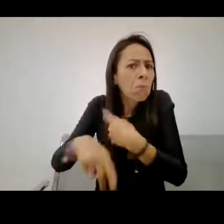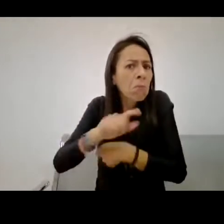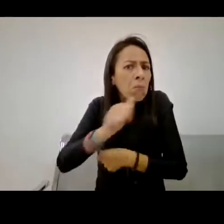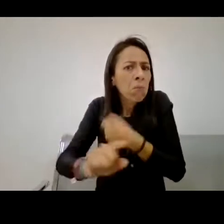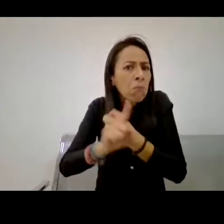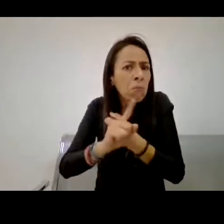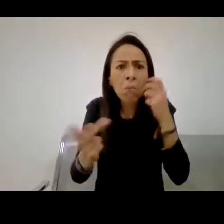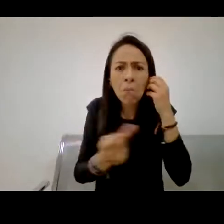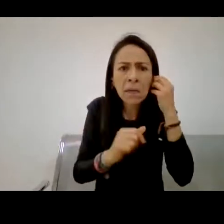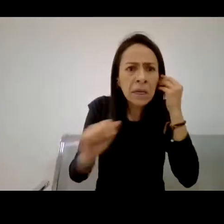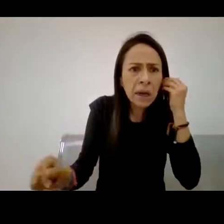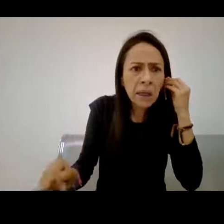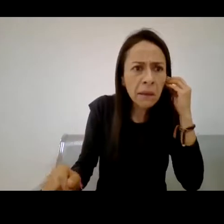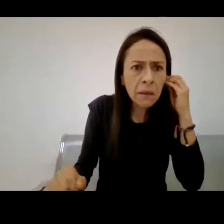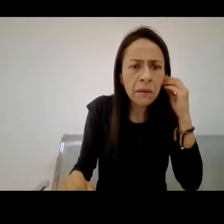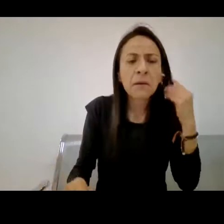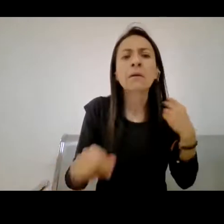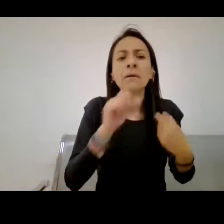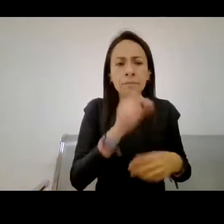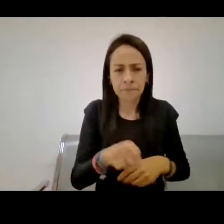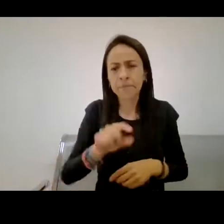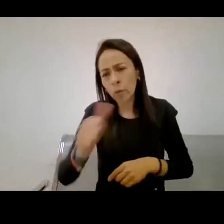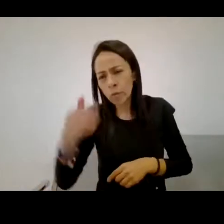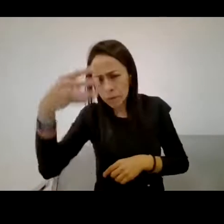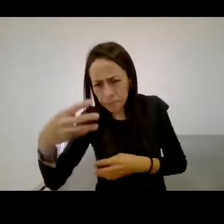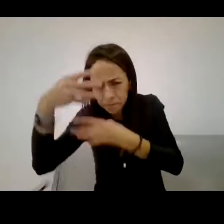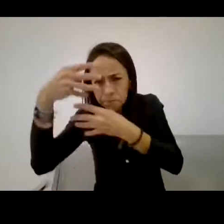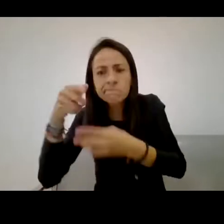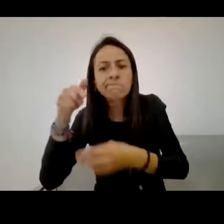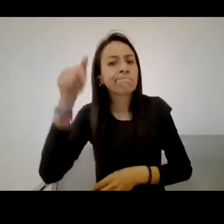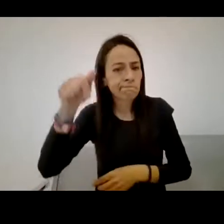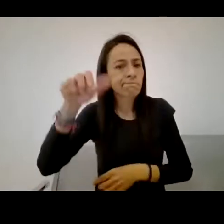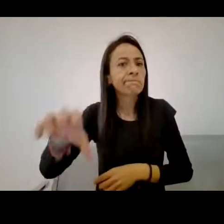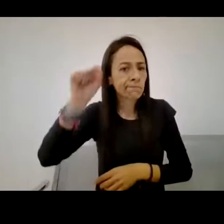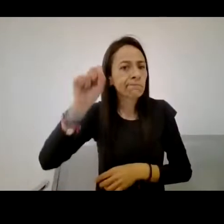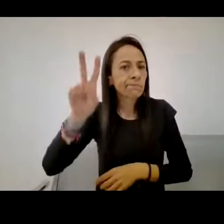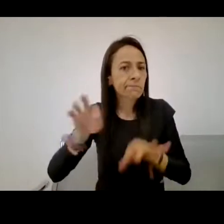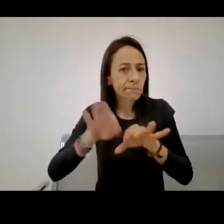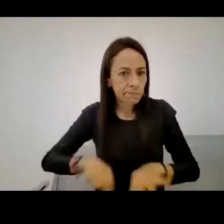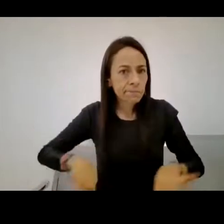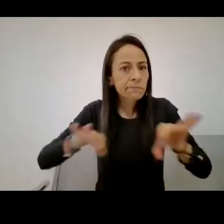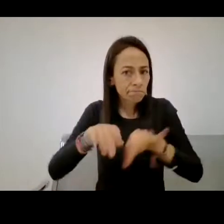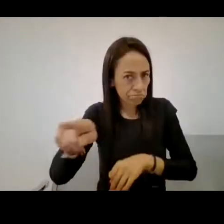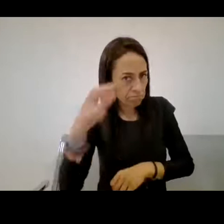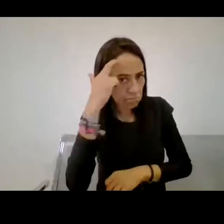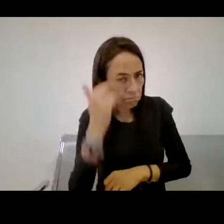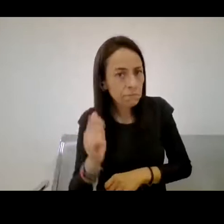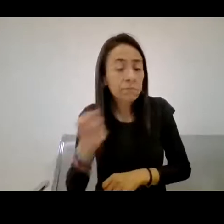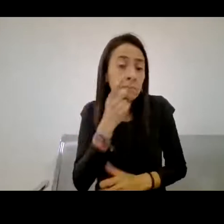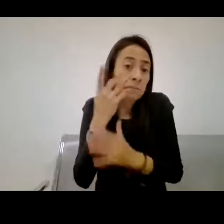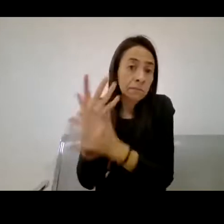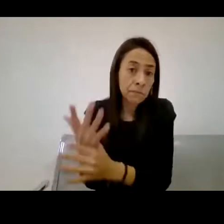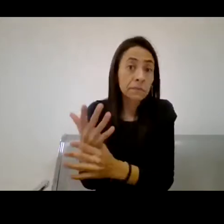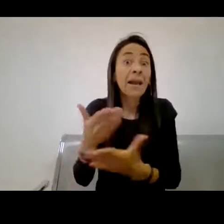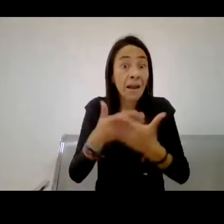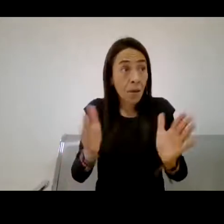cumpla. Nos dicen, y me parece muy importante, que ahora que hagamos este proceso de información a los